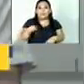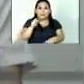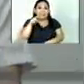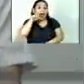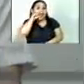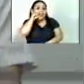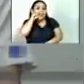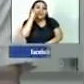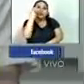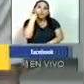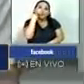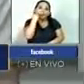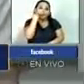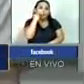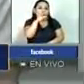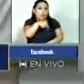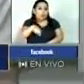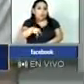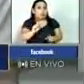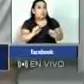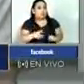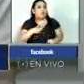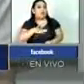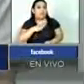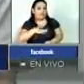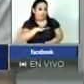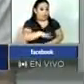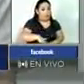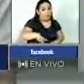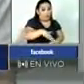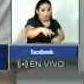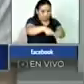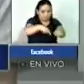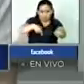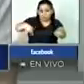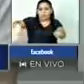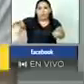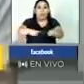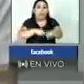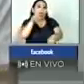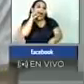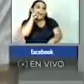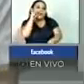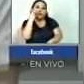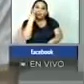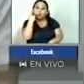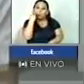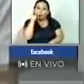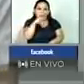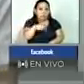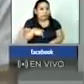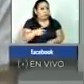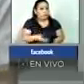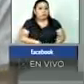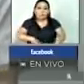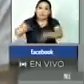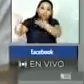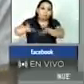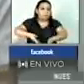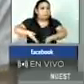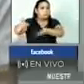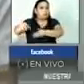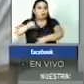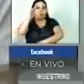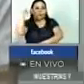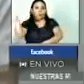escaso en el país, porque mucha de la tierra que estamos cultivando de caña ahorita, se está yendo al mercado mundial,